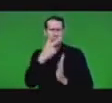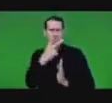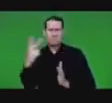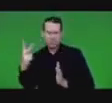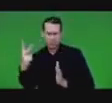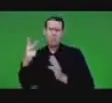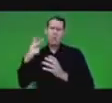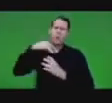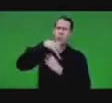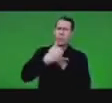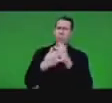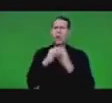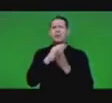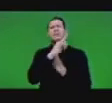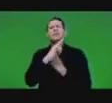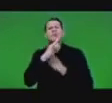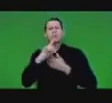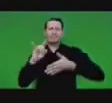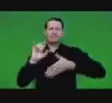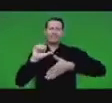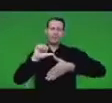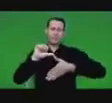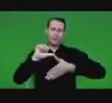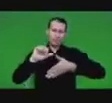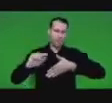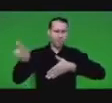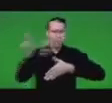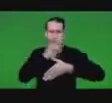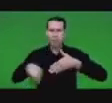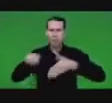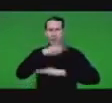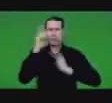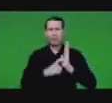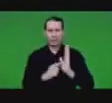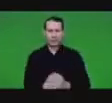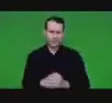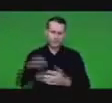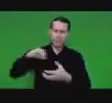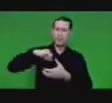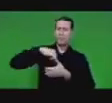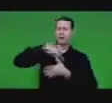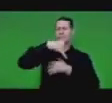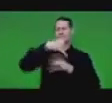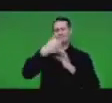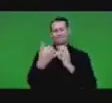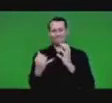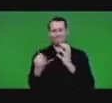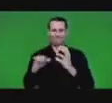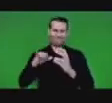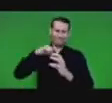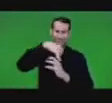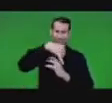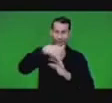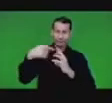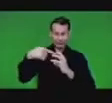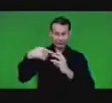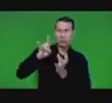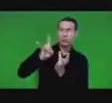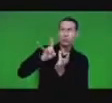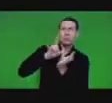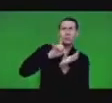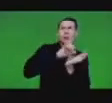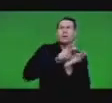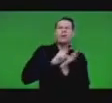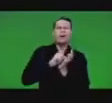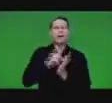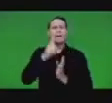Américas. Cada satélite de esa constelación tendrá 1000 gigabits por segundo de capacidad o 1